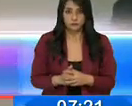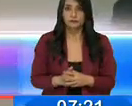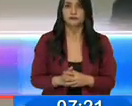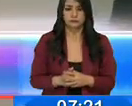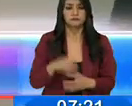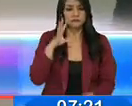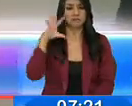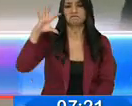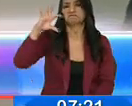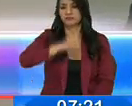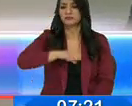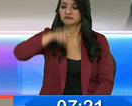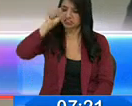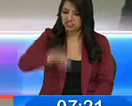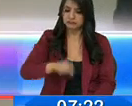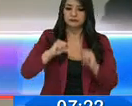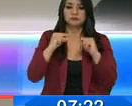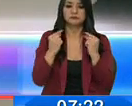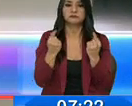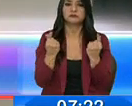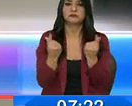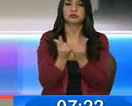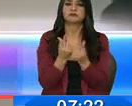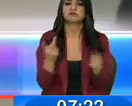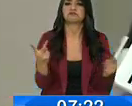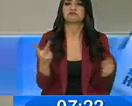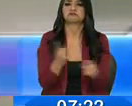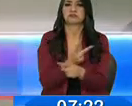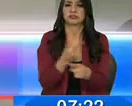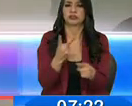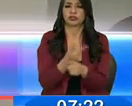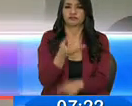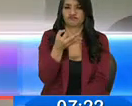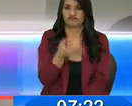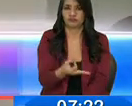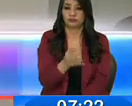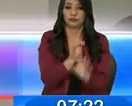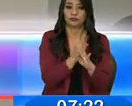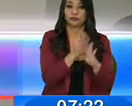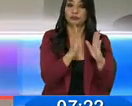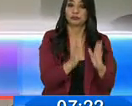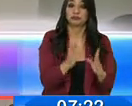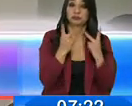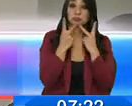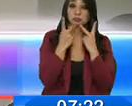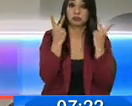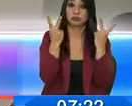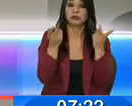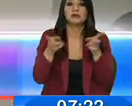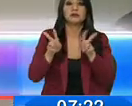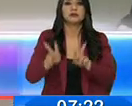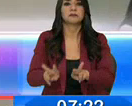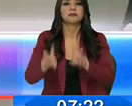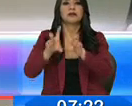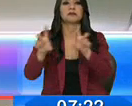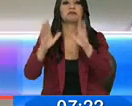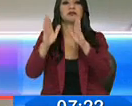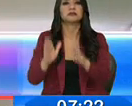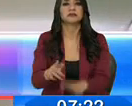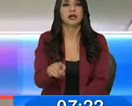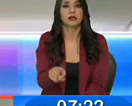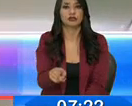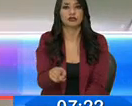estructura criminal que fue conformada tanto por funcionarios públicos como por empresarios